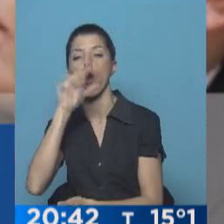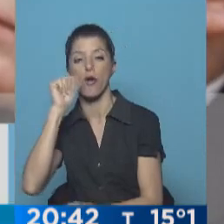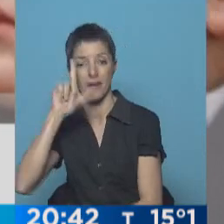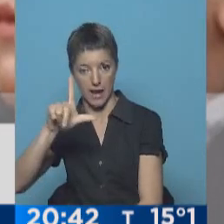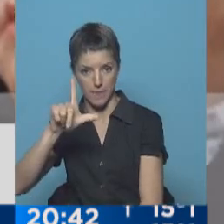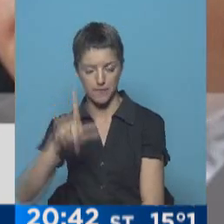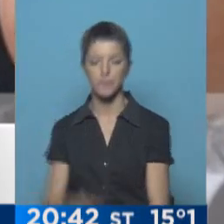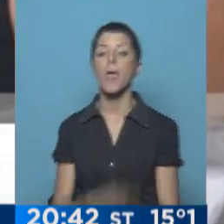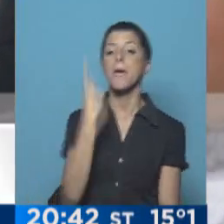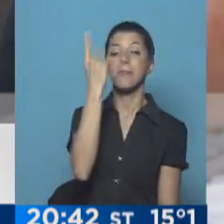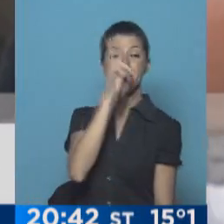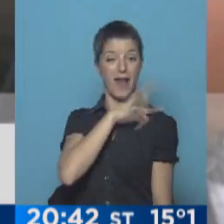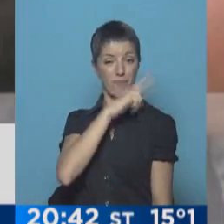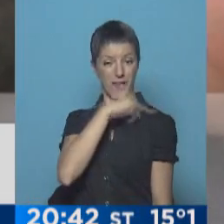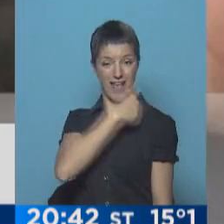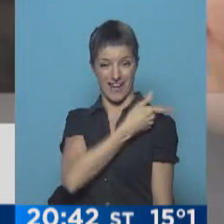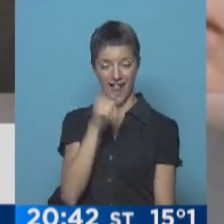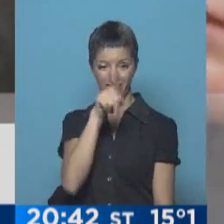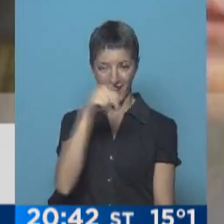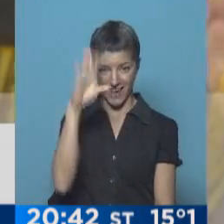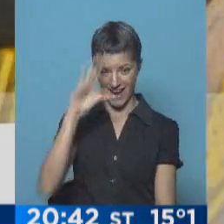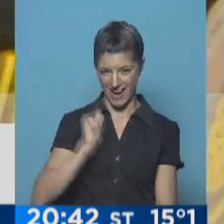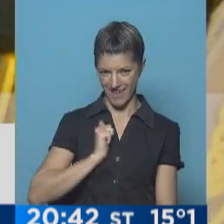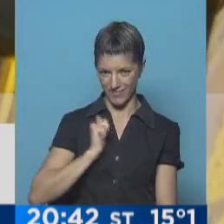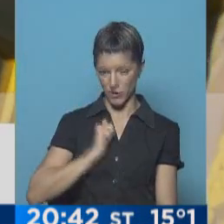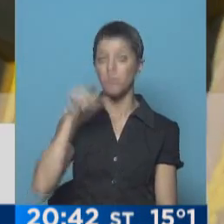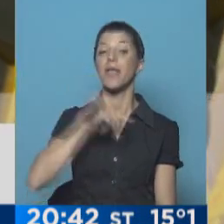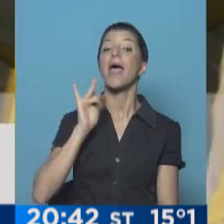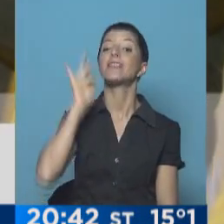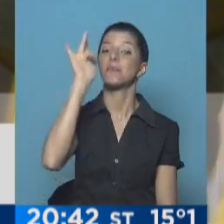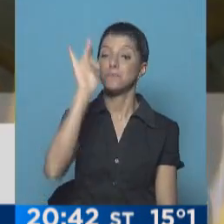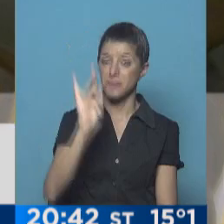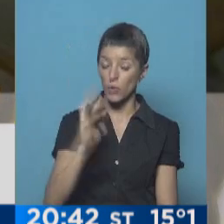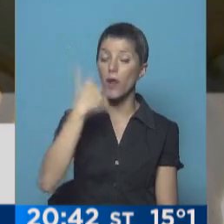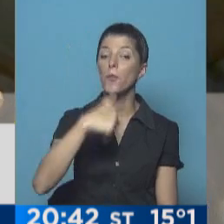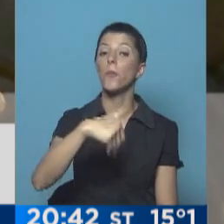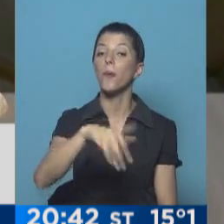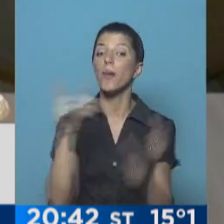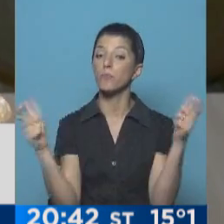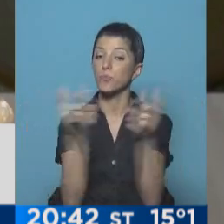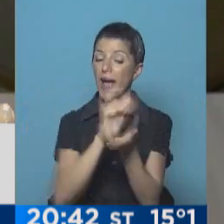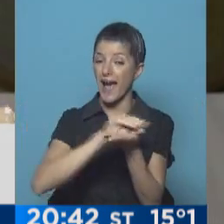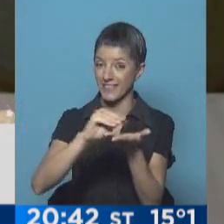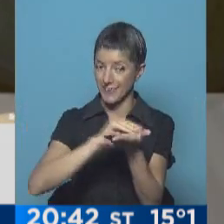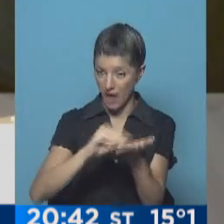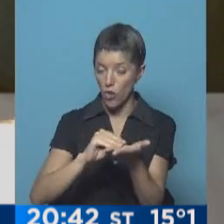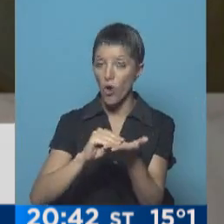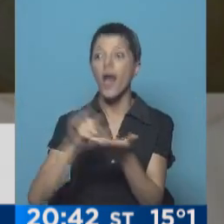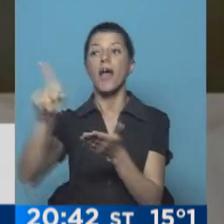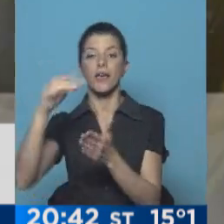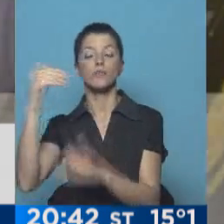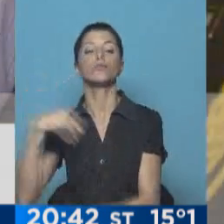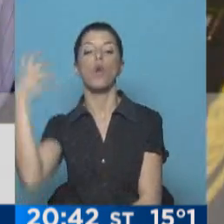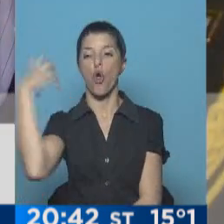La primera general del Ejército. Este miércoles tratarán en la Comisión de Acuerdos del Senado el ascenso de la